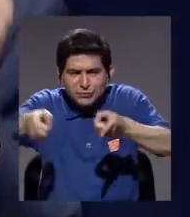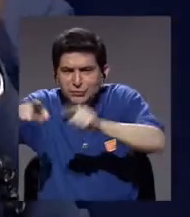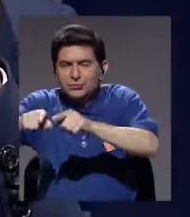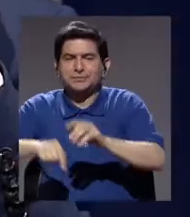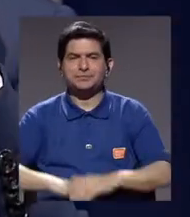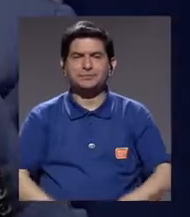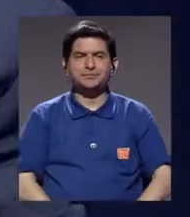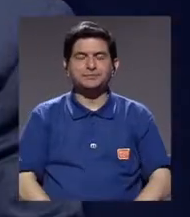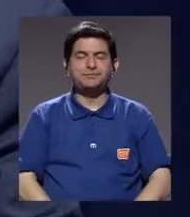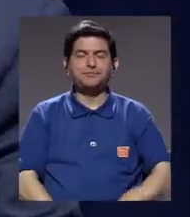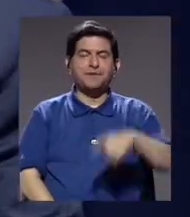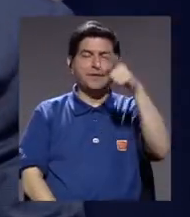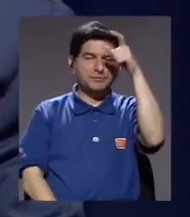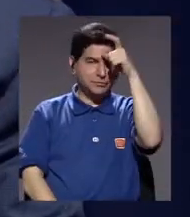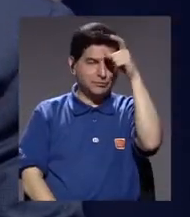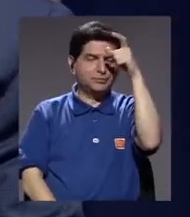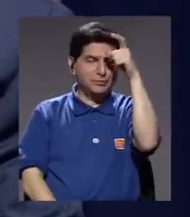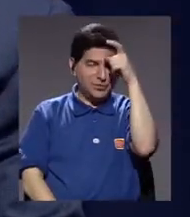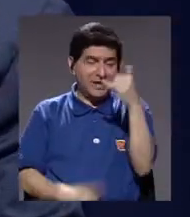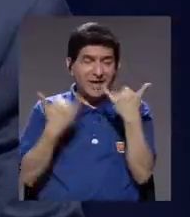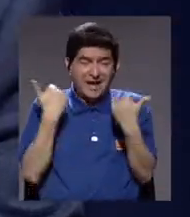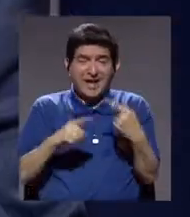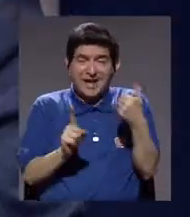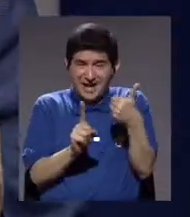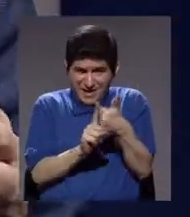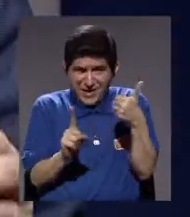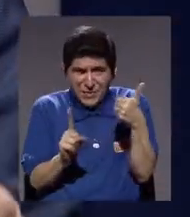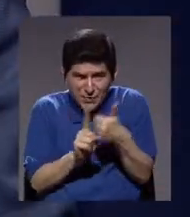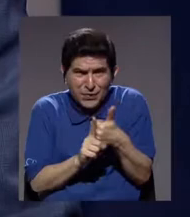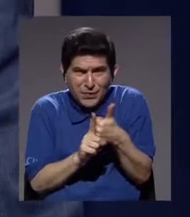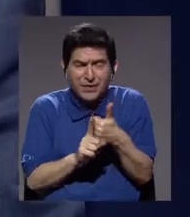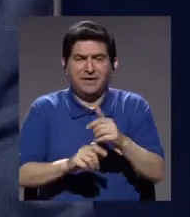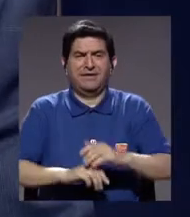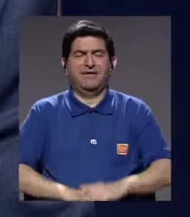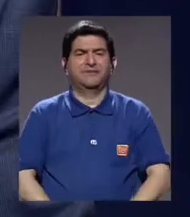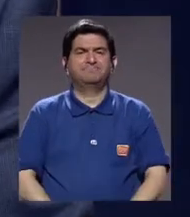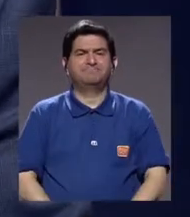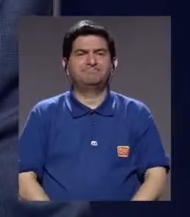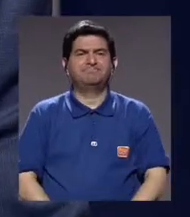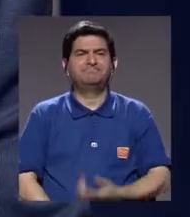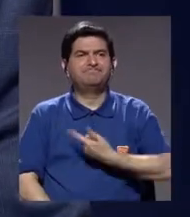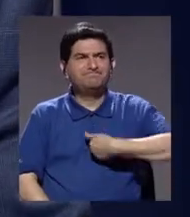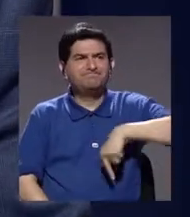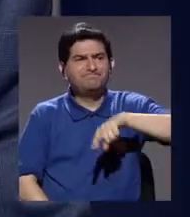Sí, Turquía, ahora mismo estamos